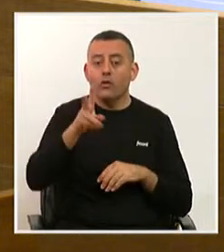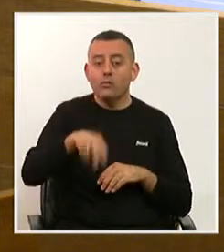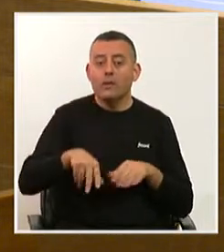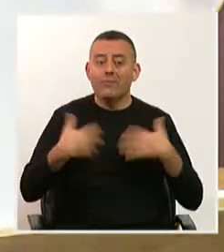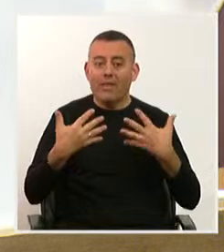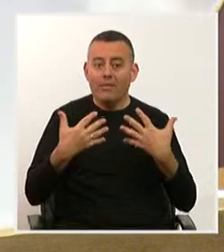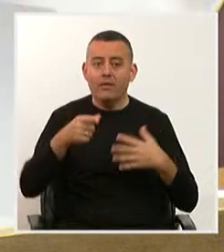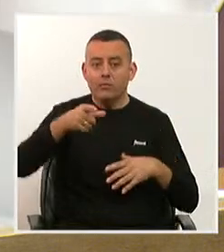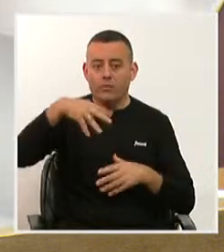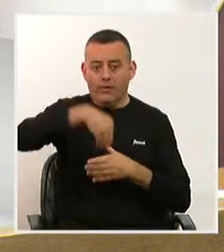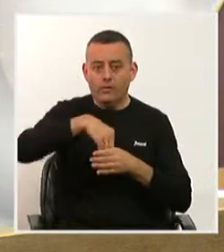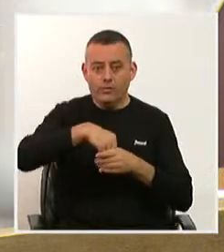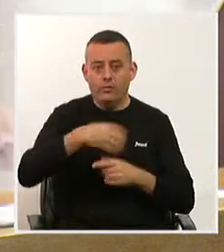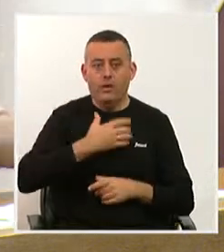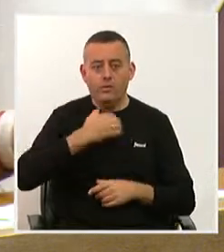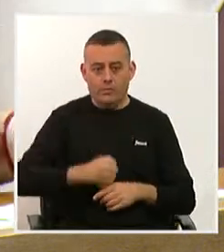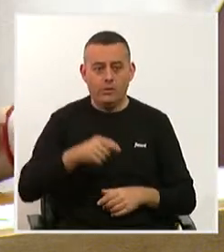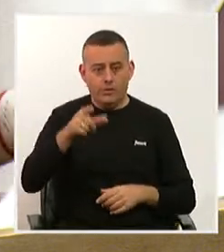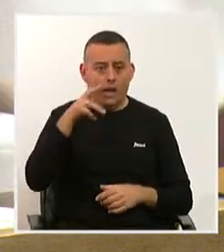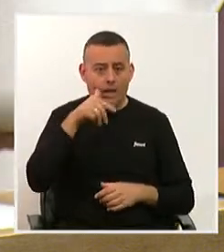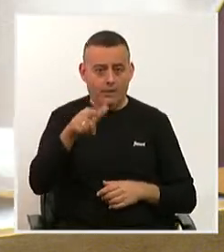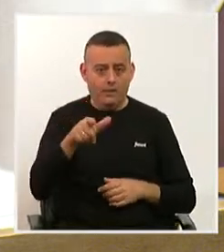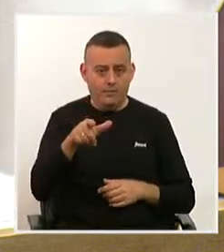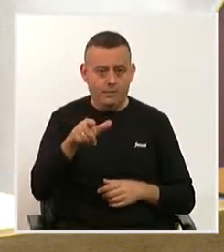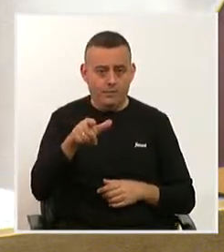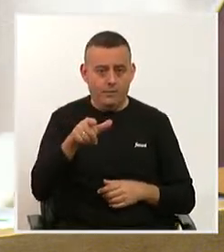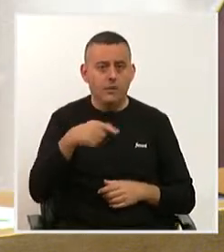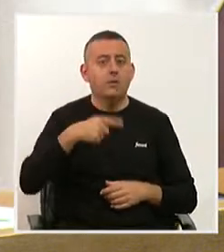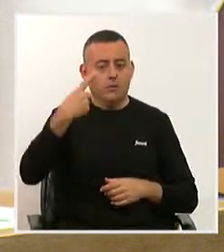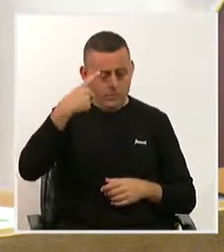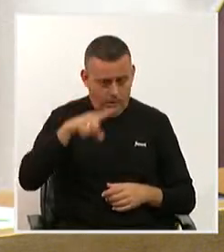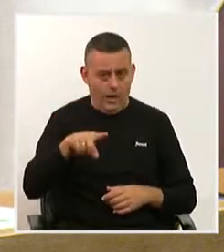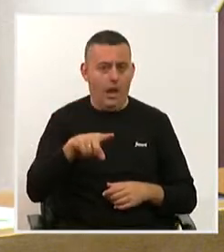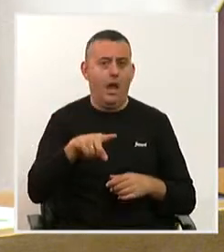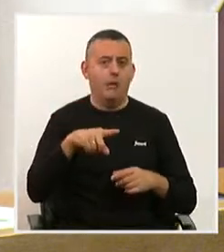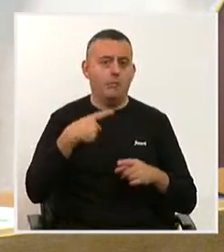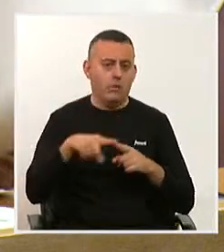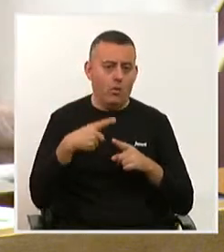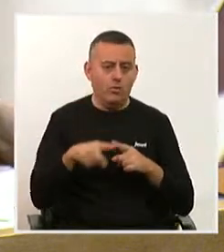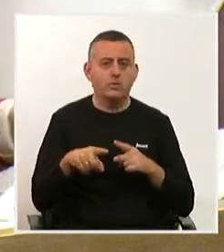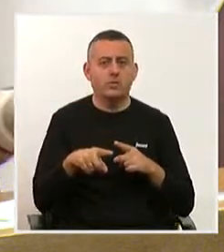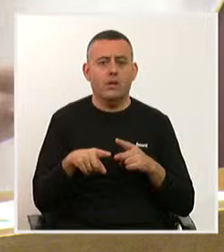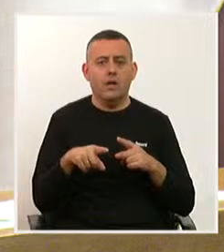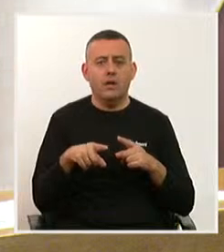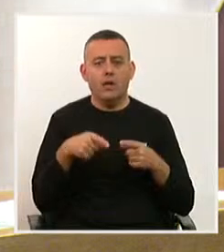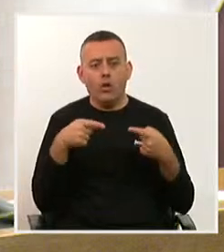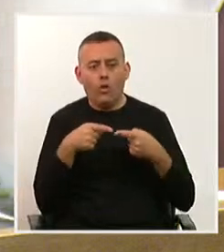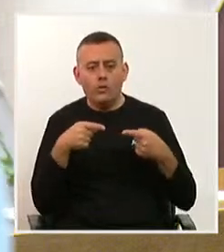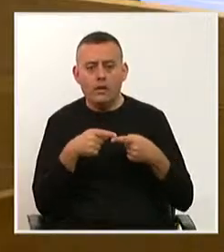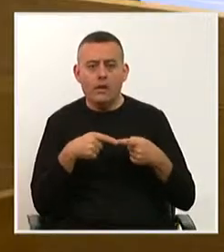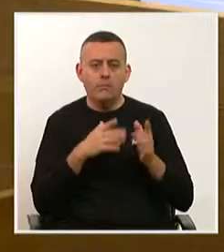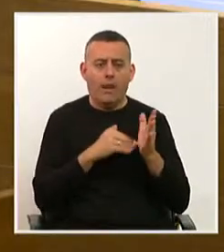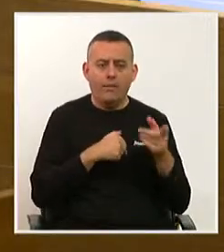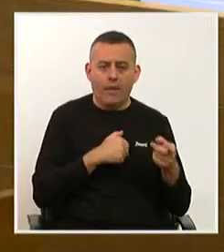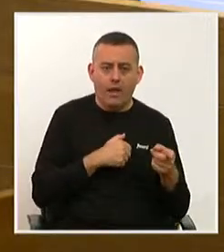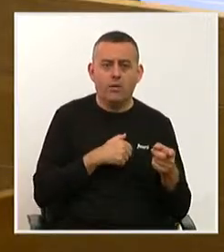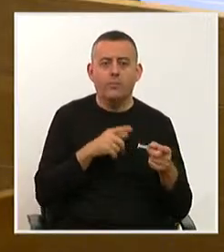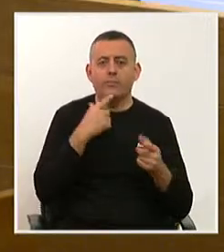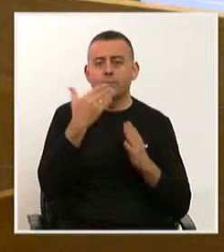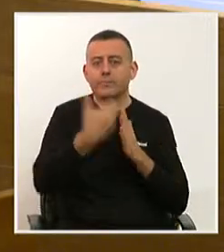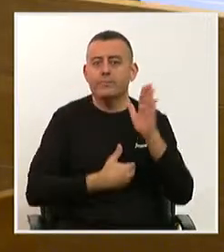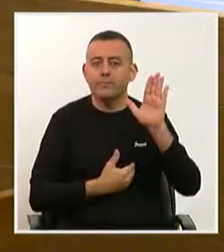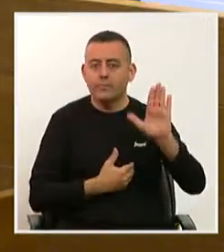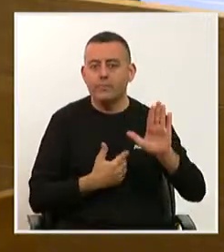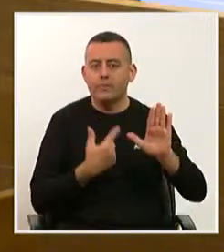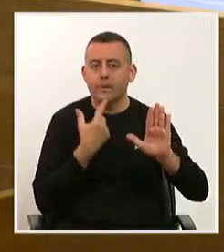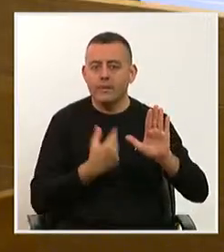entr entr y entre en fin contra el valen Julia acepta el reto de